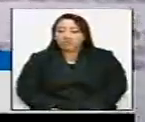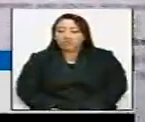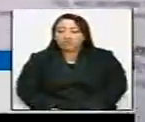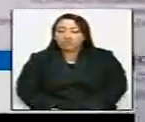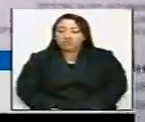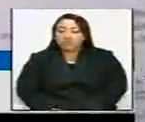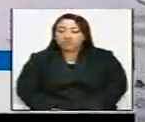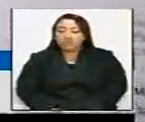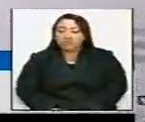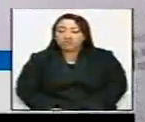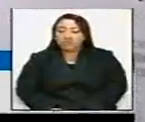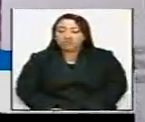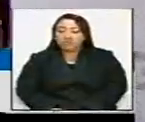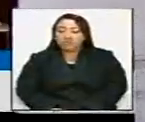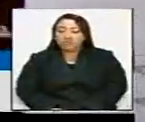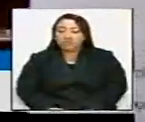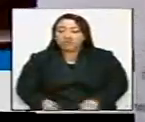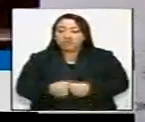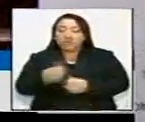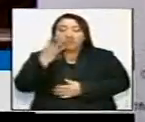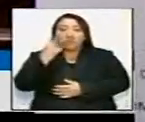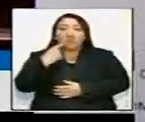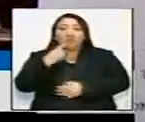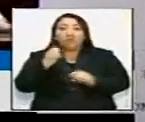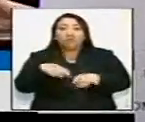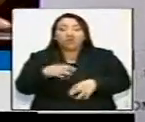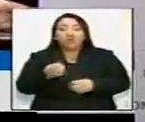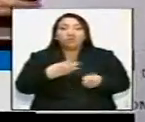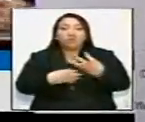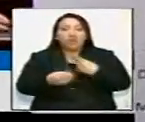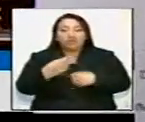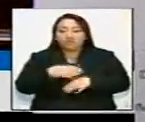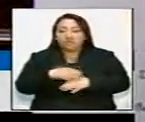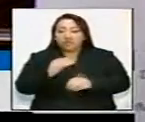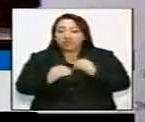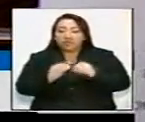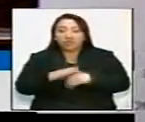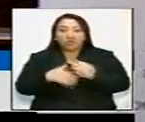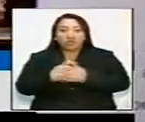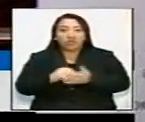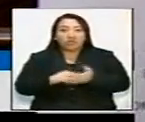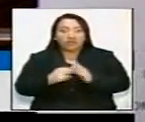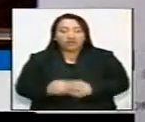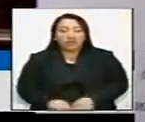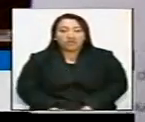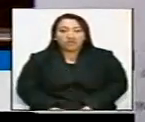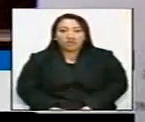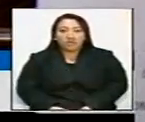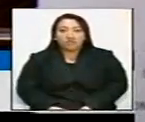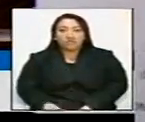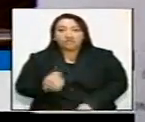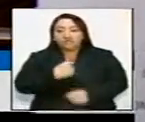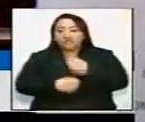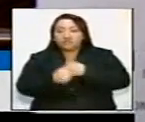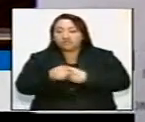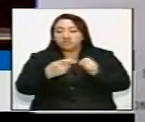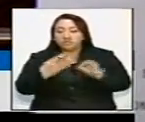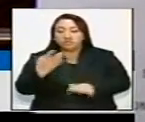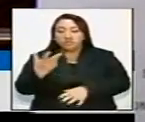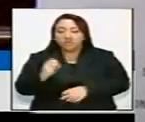El tema de la experiencia australiana nos habla de un inicio de una reforma de este tipo en los años 80,